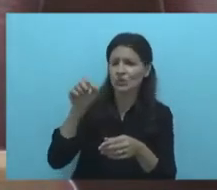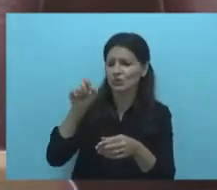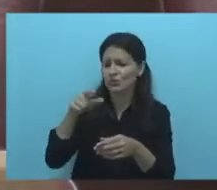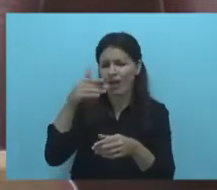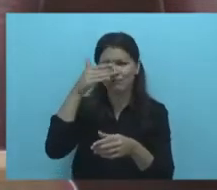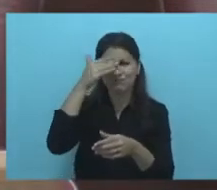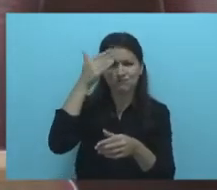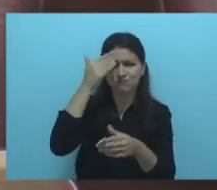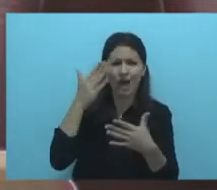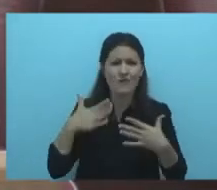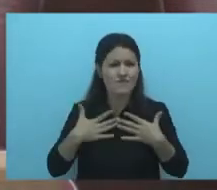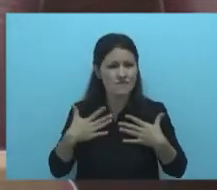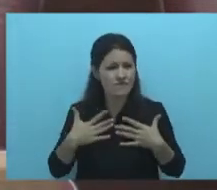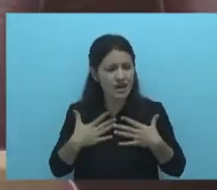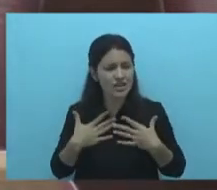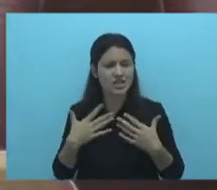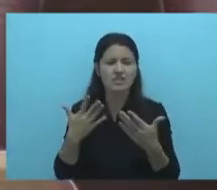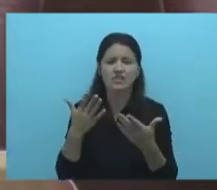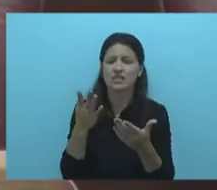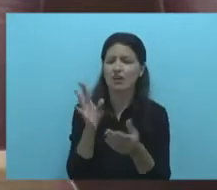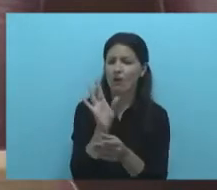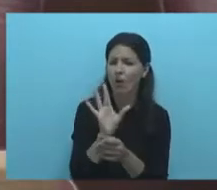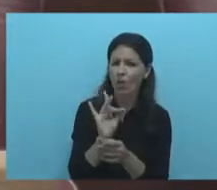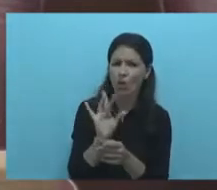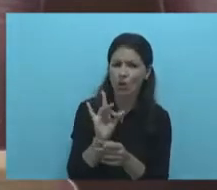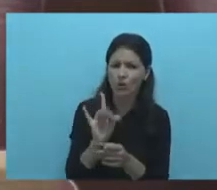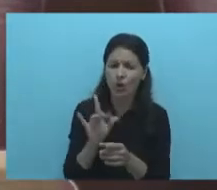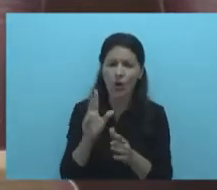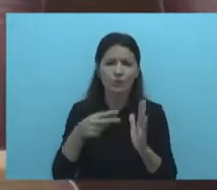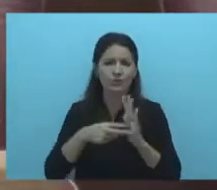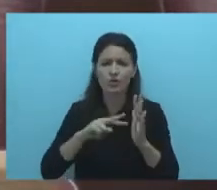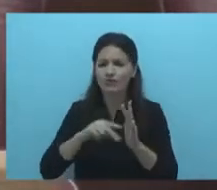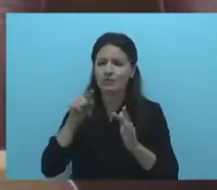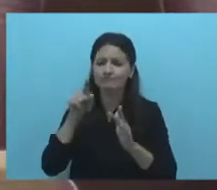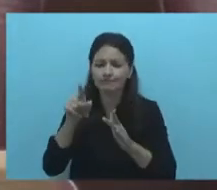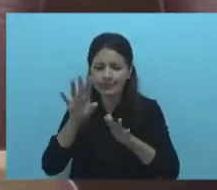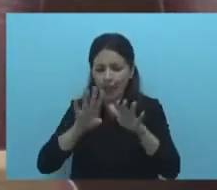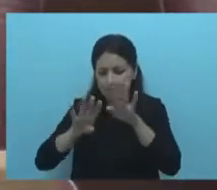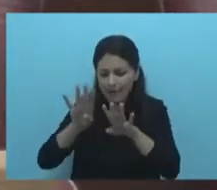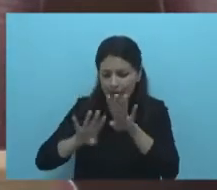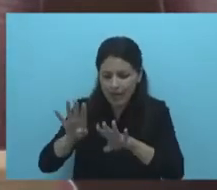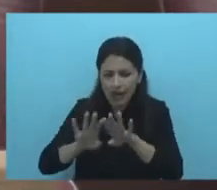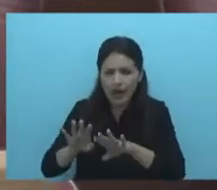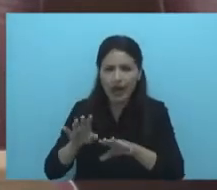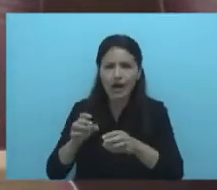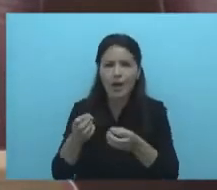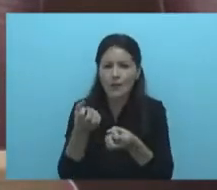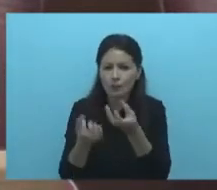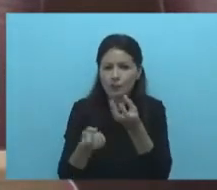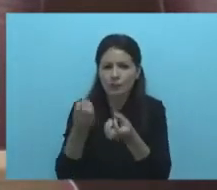años para vencer prejuicios, para vencer limitaciones, para hacerse escuchar por el